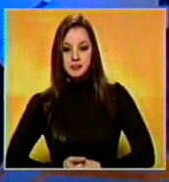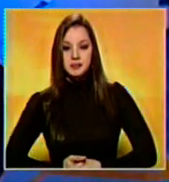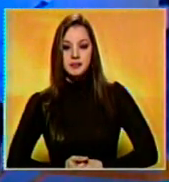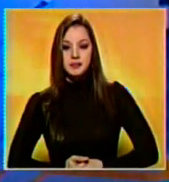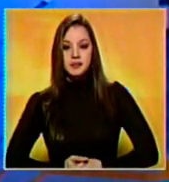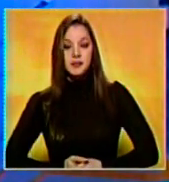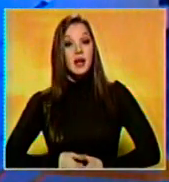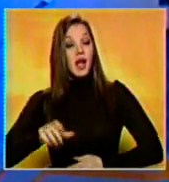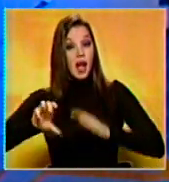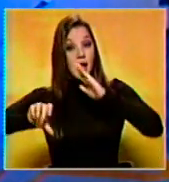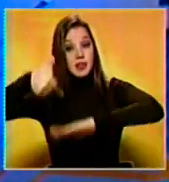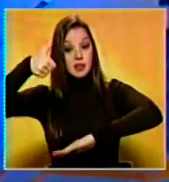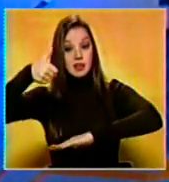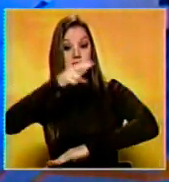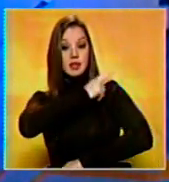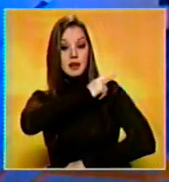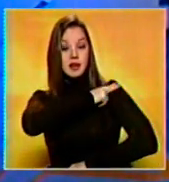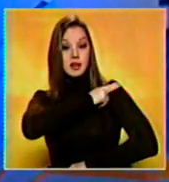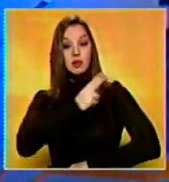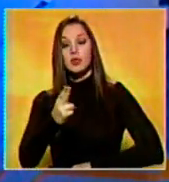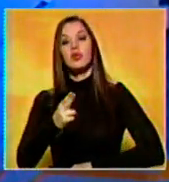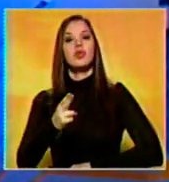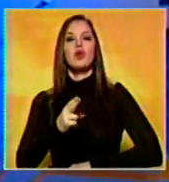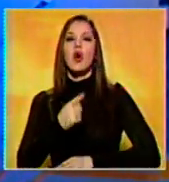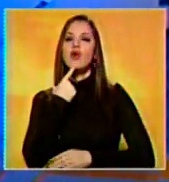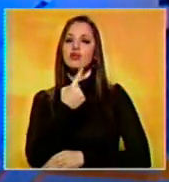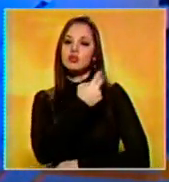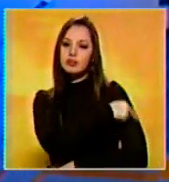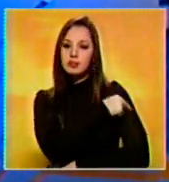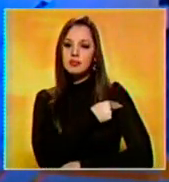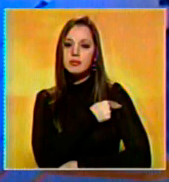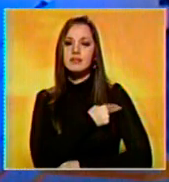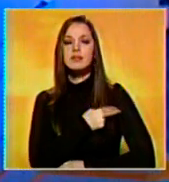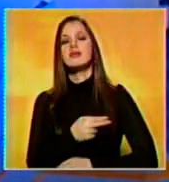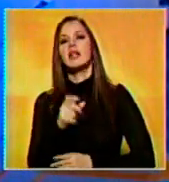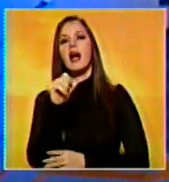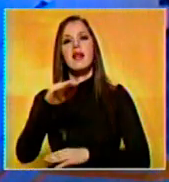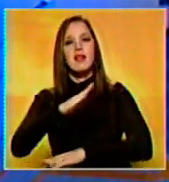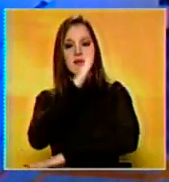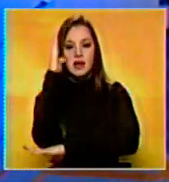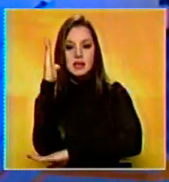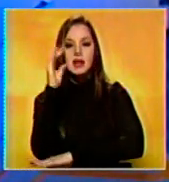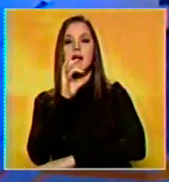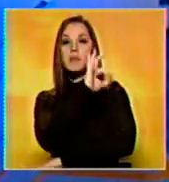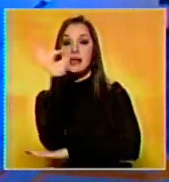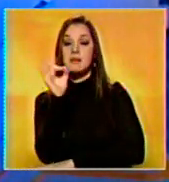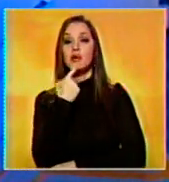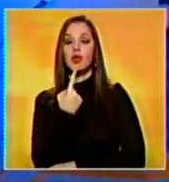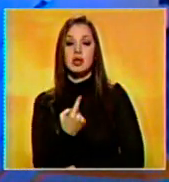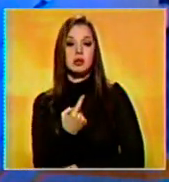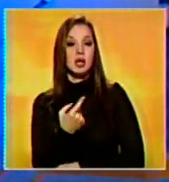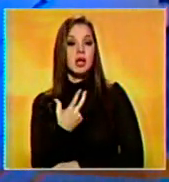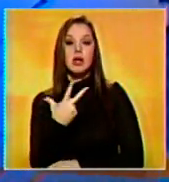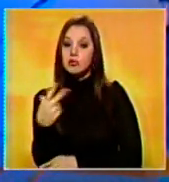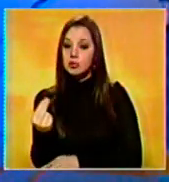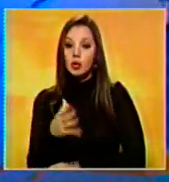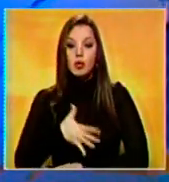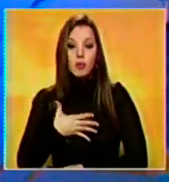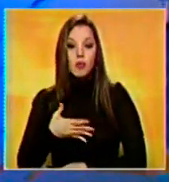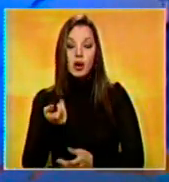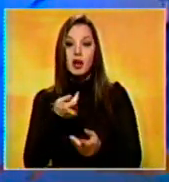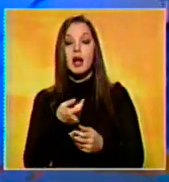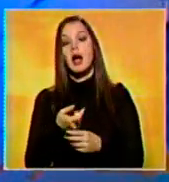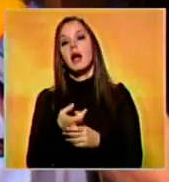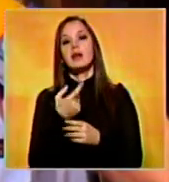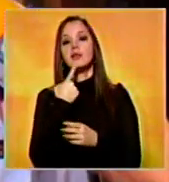El director del Hospital Antonio María Pineda de Barquisimeto, Ruy Medina, considera positivo que el gobierno nacional prohíba la venta informal de medicinas y material